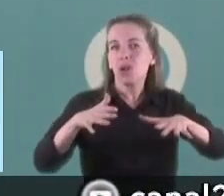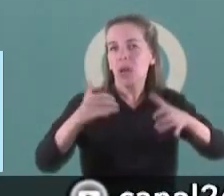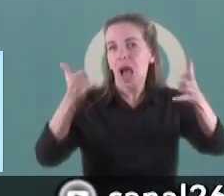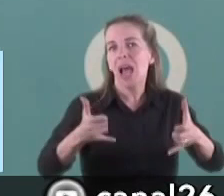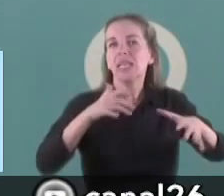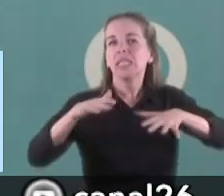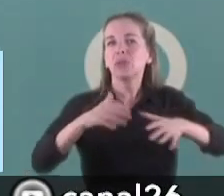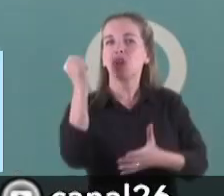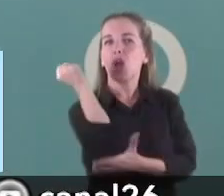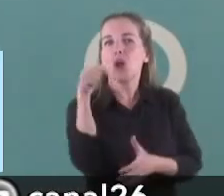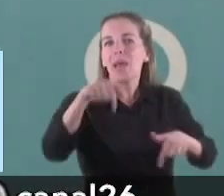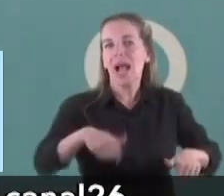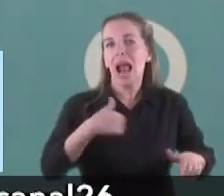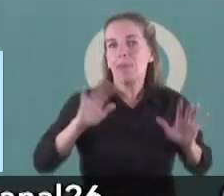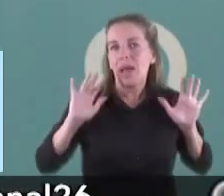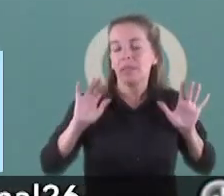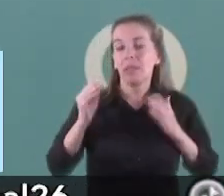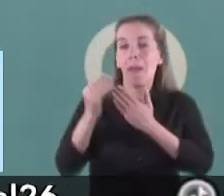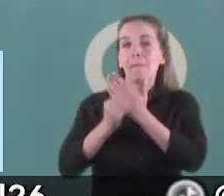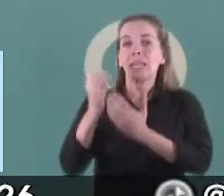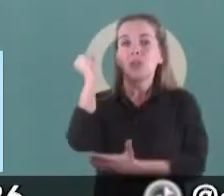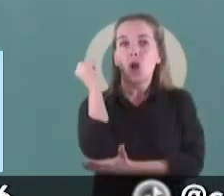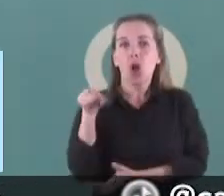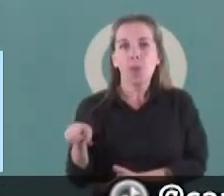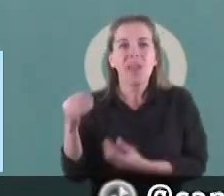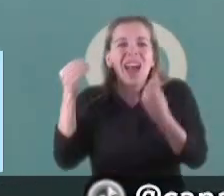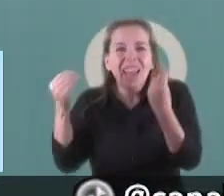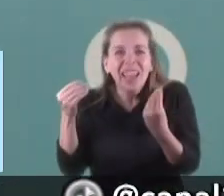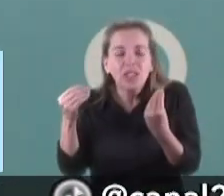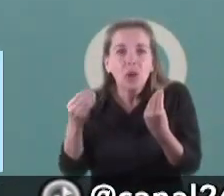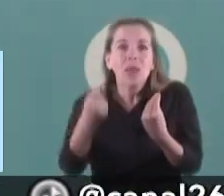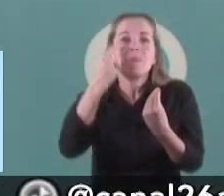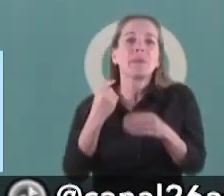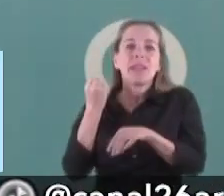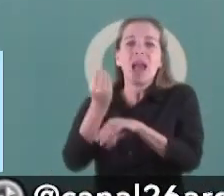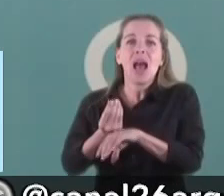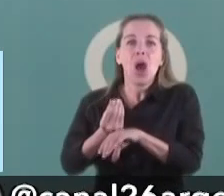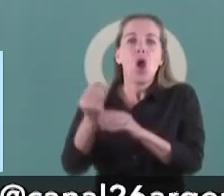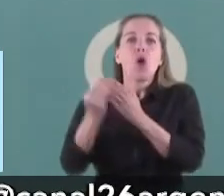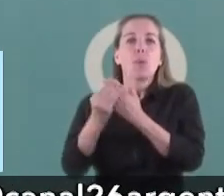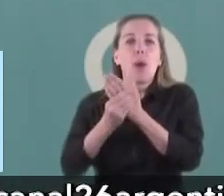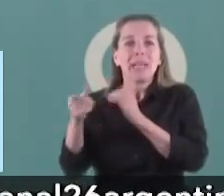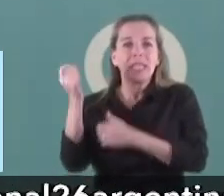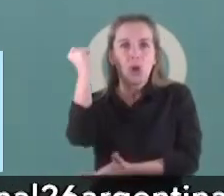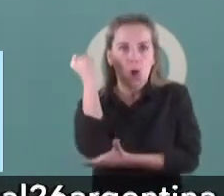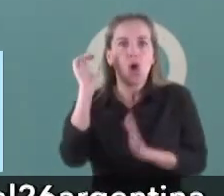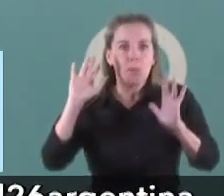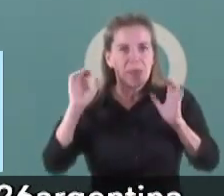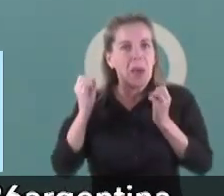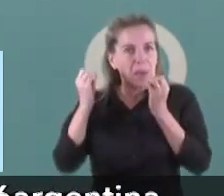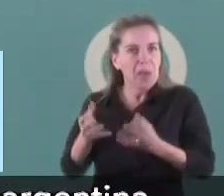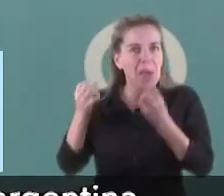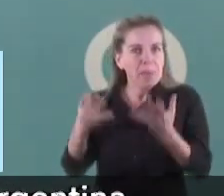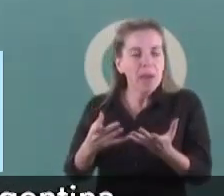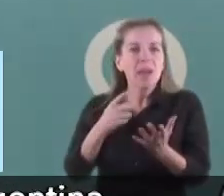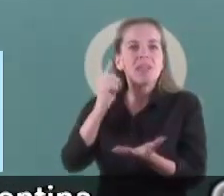en nuestro país que ha hecho el ministro de economía desde el inicio de su gestión con inteligentemente y con muchas